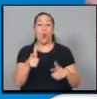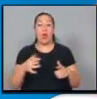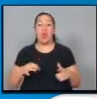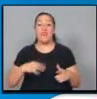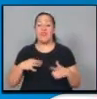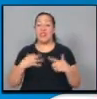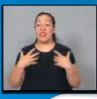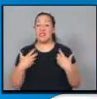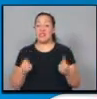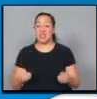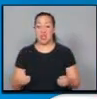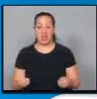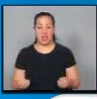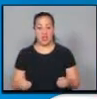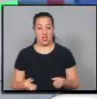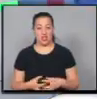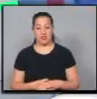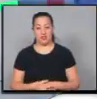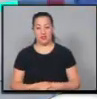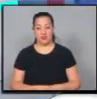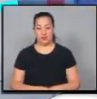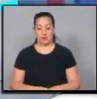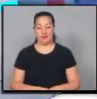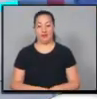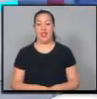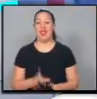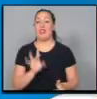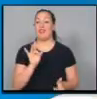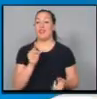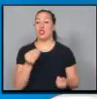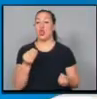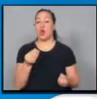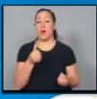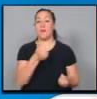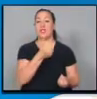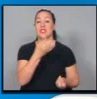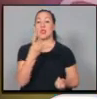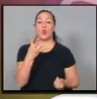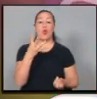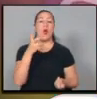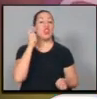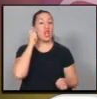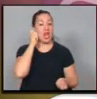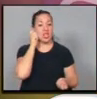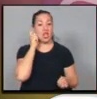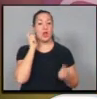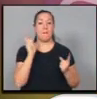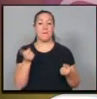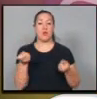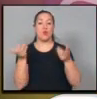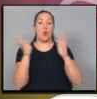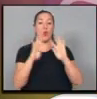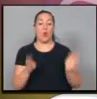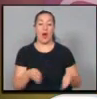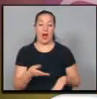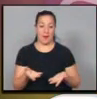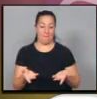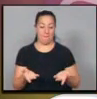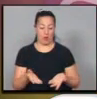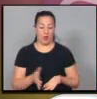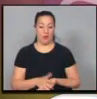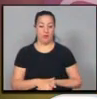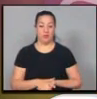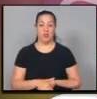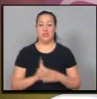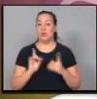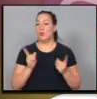por más cirugía que te hagas, es difícil que vos a los 64 años puedas tener el cuerpo que tiene Graciela Alfano, por más que